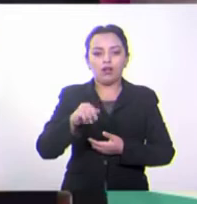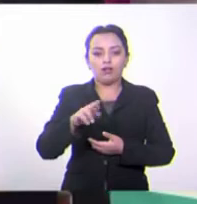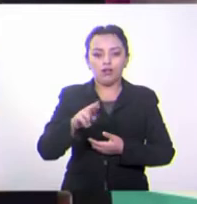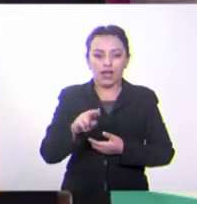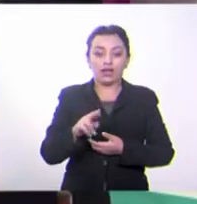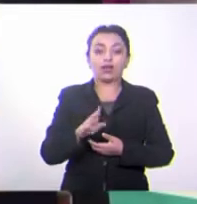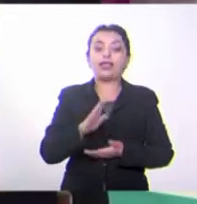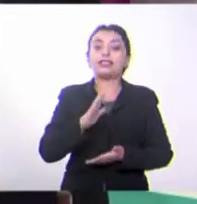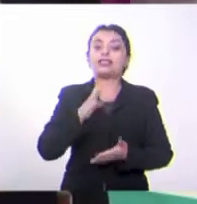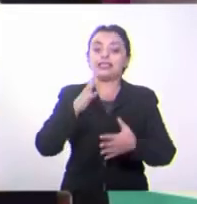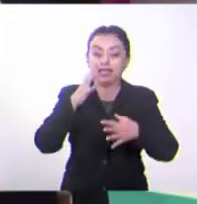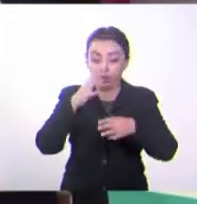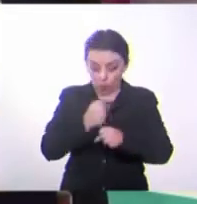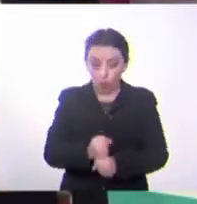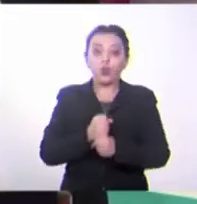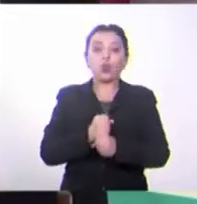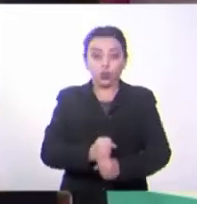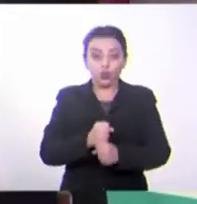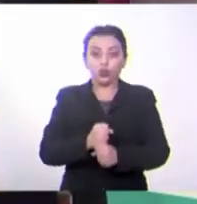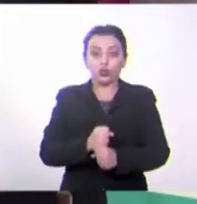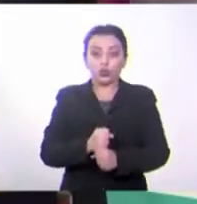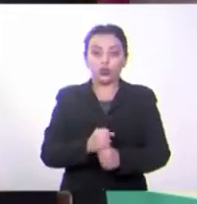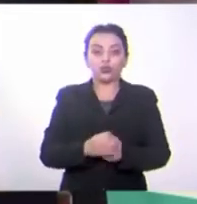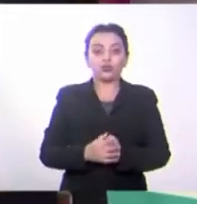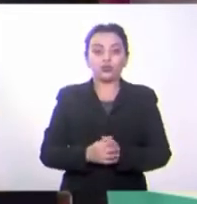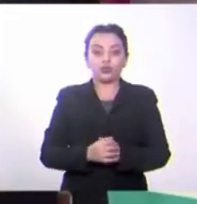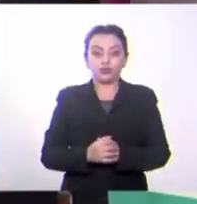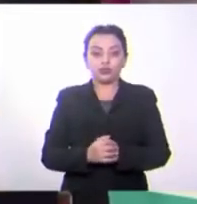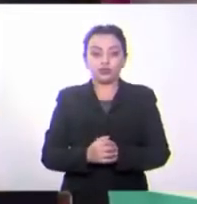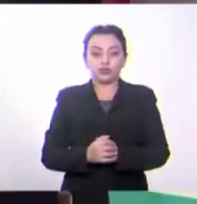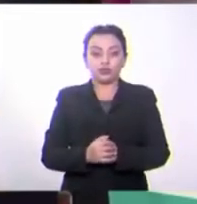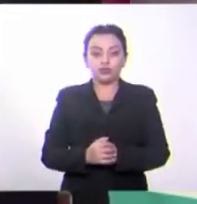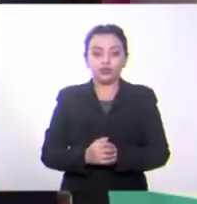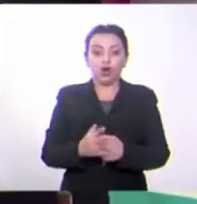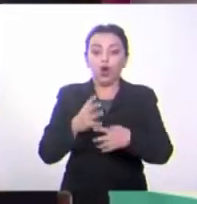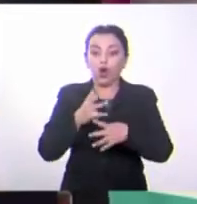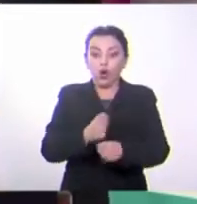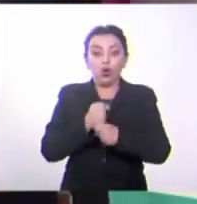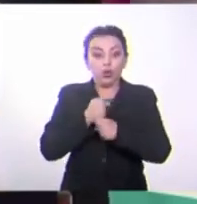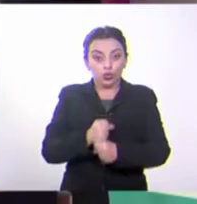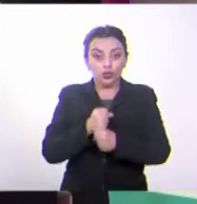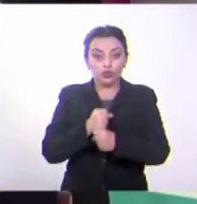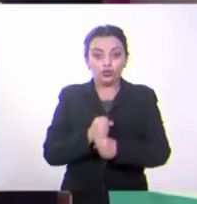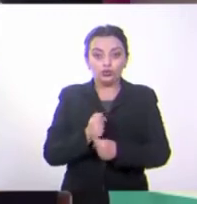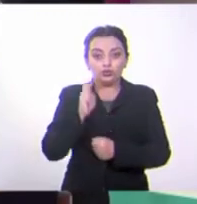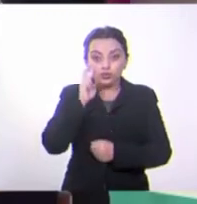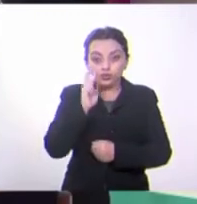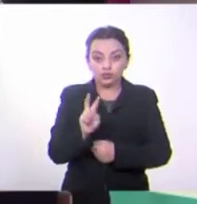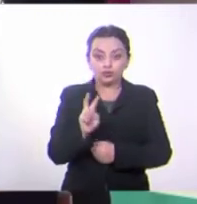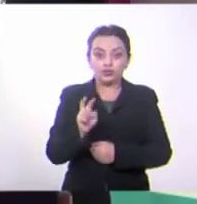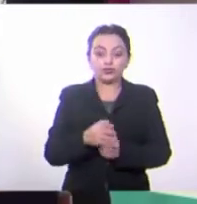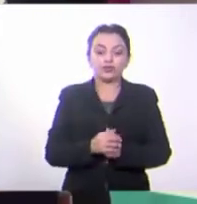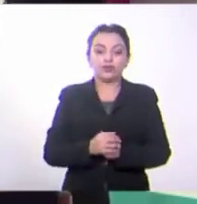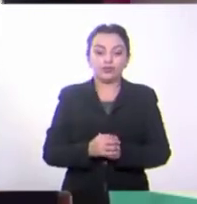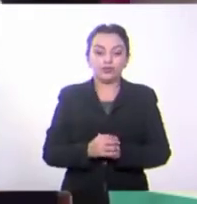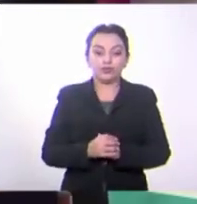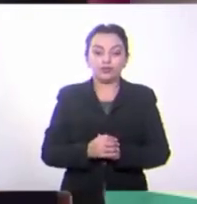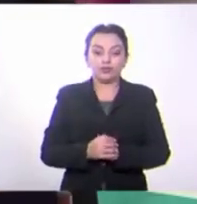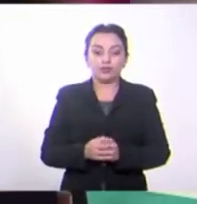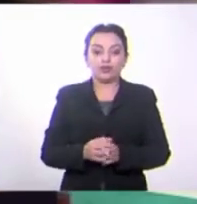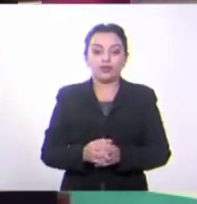Comprobemos, yo voy a verificar aquí el lado y tú me dices el correspondiente en el otro triángulo. Me